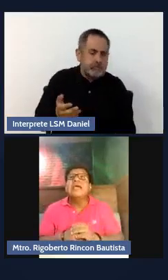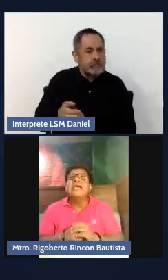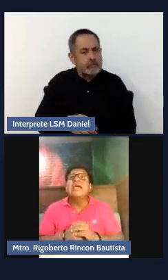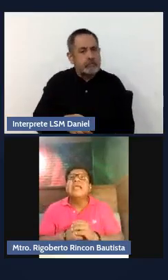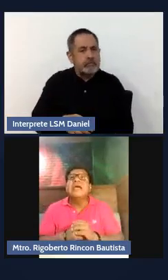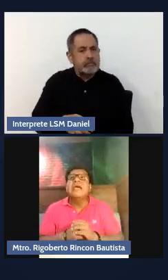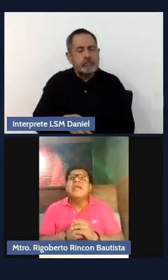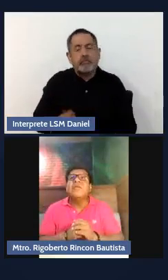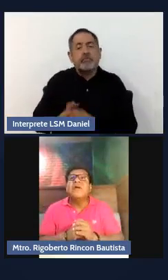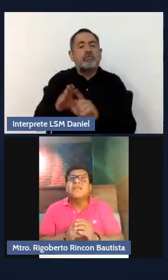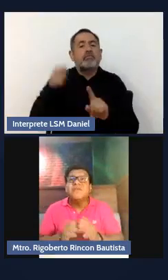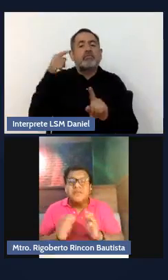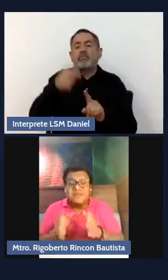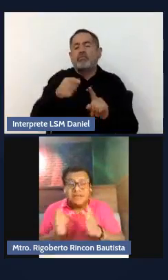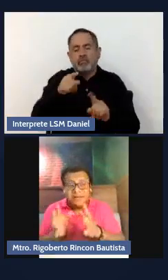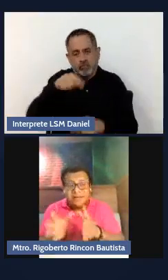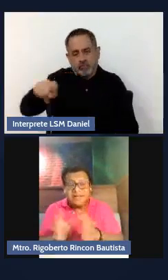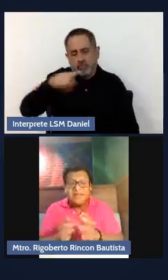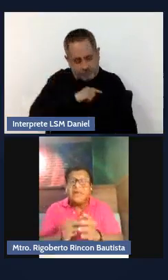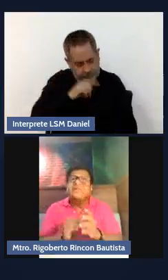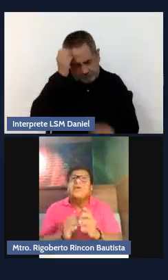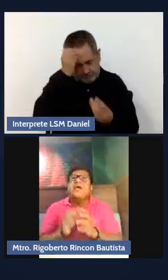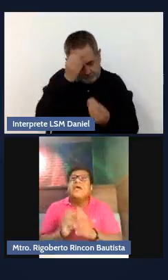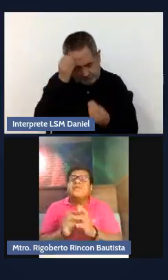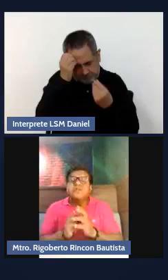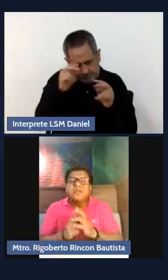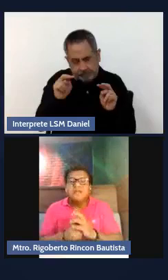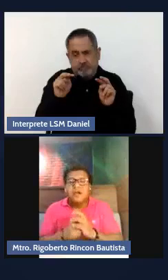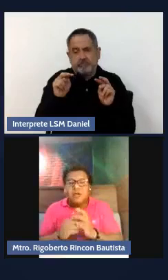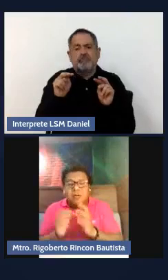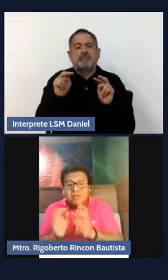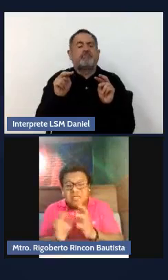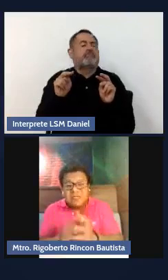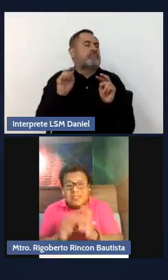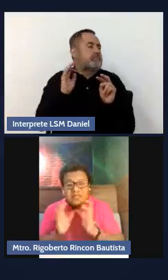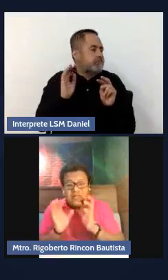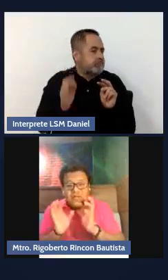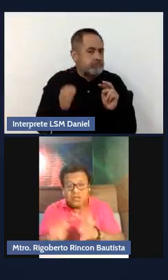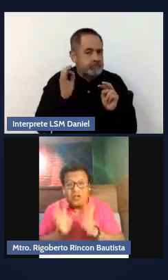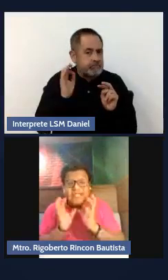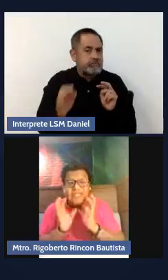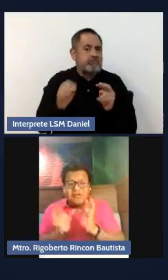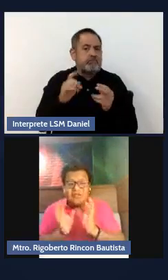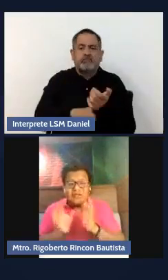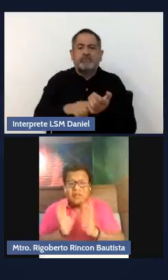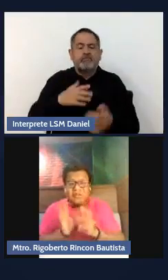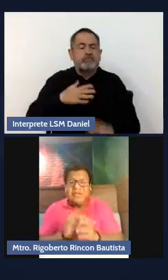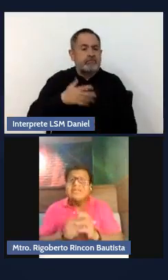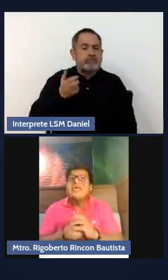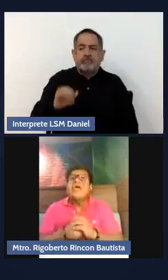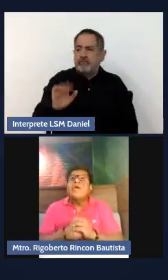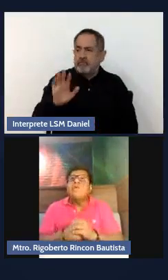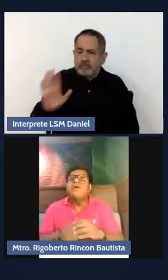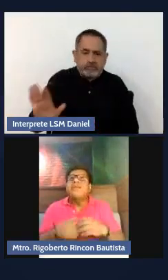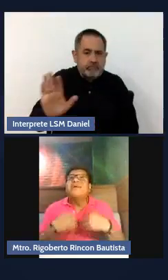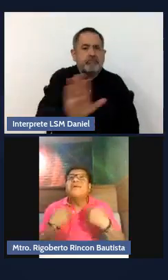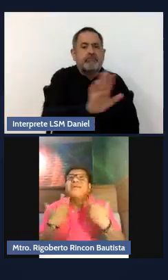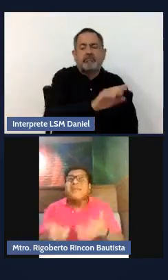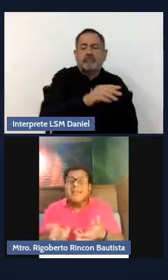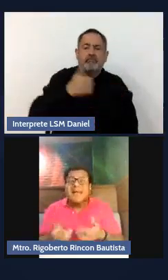El objetivo de esta reflexión es observar cómo muchas veces nuestros roles y nuestros papeles pueden